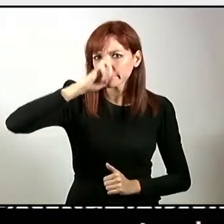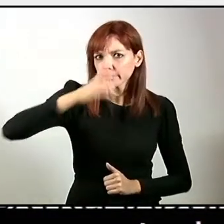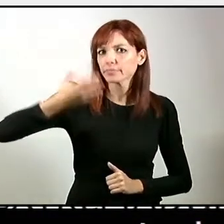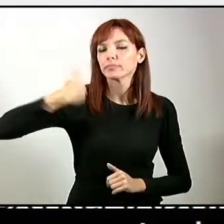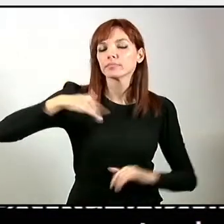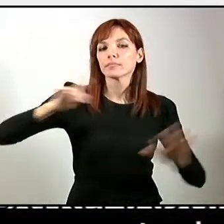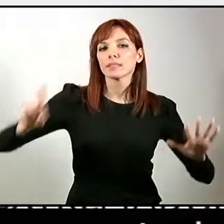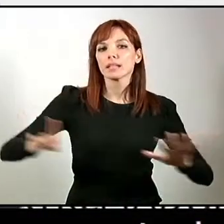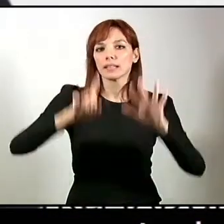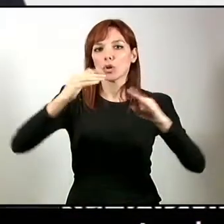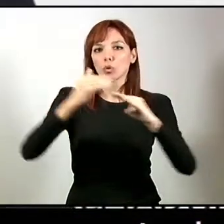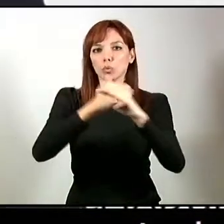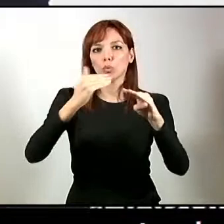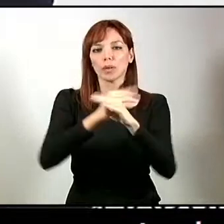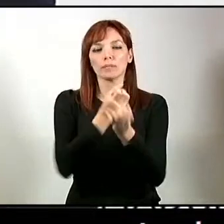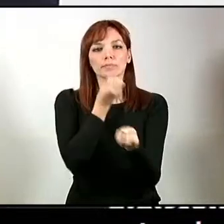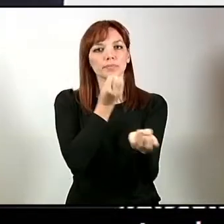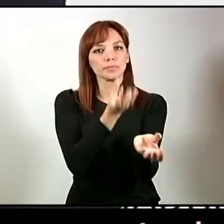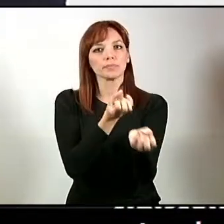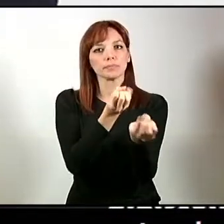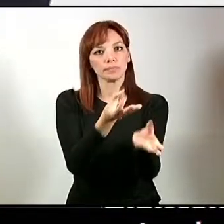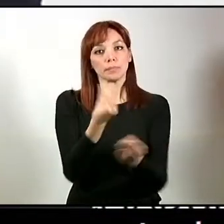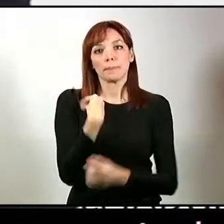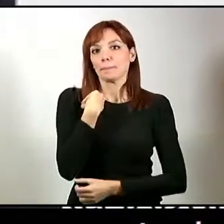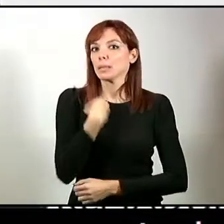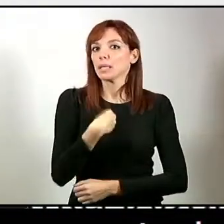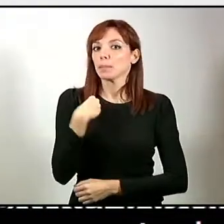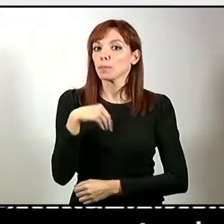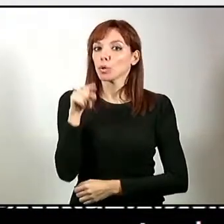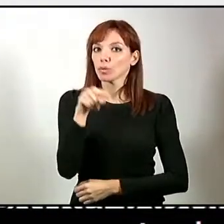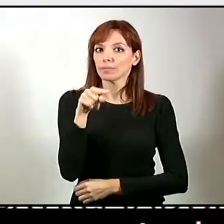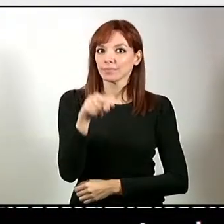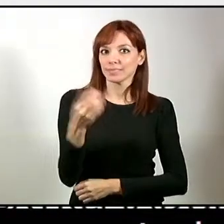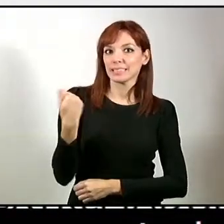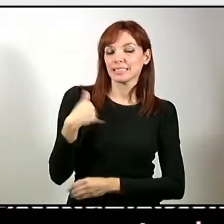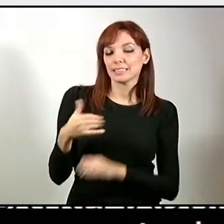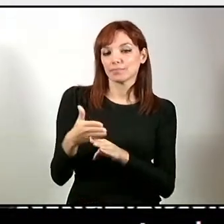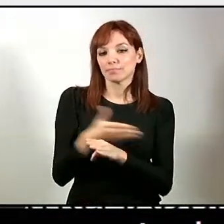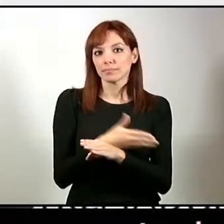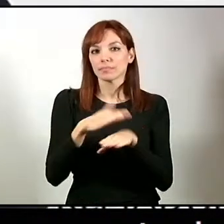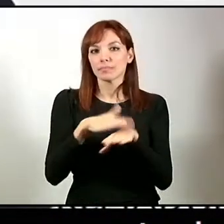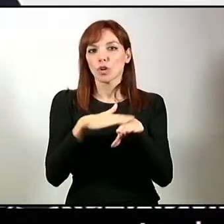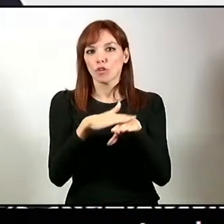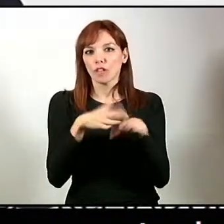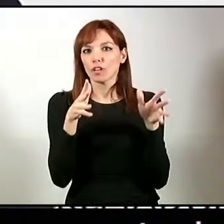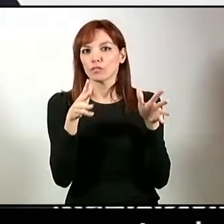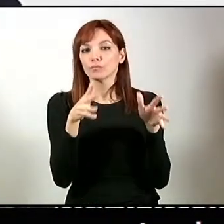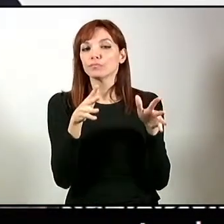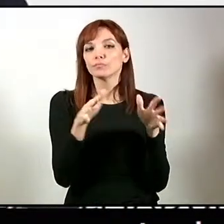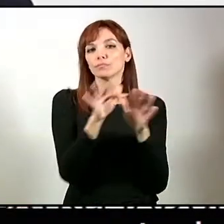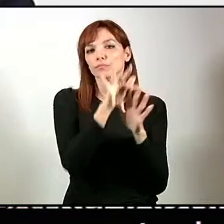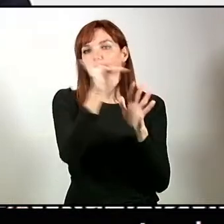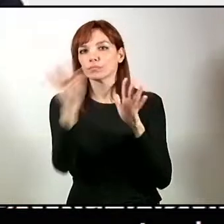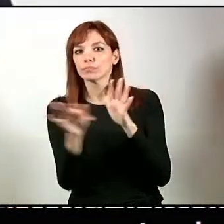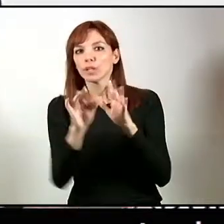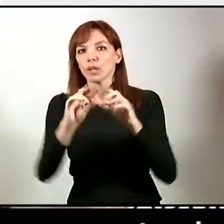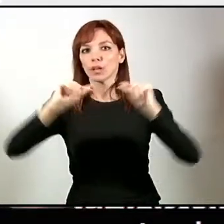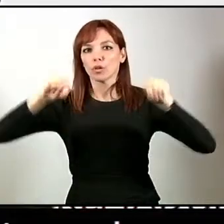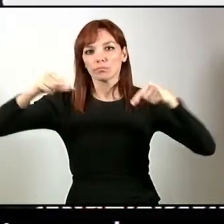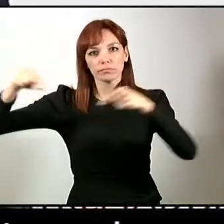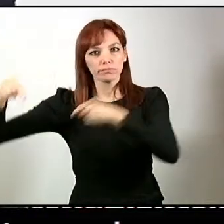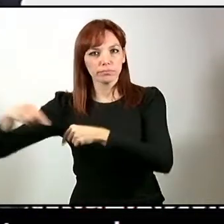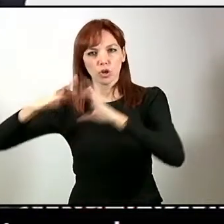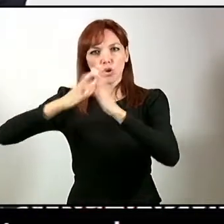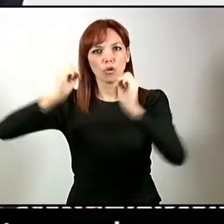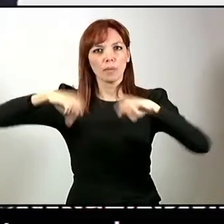octubre se les informaba, precisamente después de un Consejo de Gobierno, de la aprobación de otros dos convenios que se aprobaron